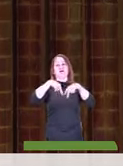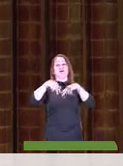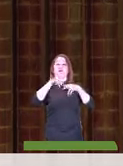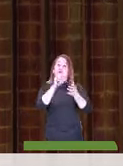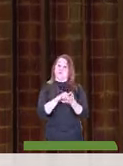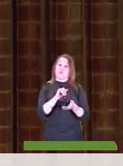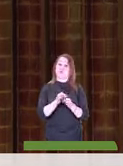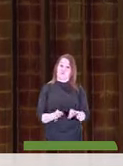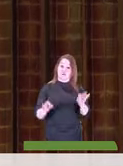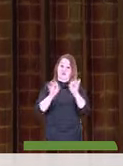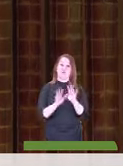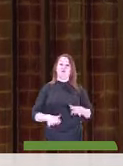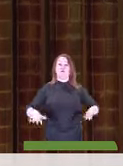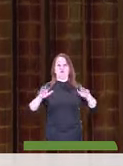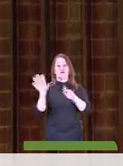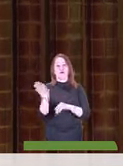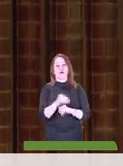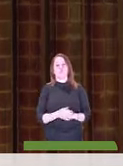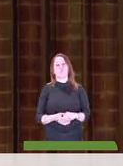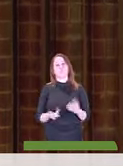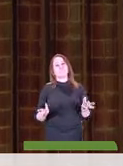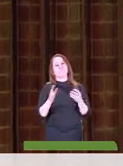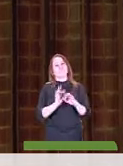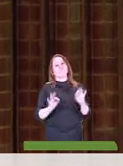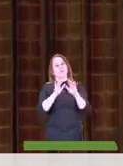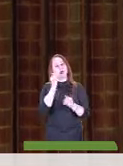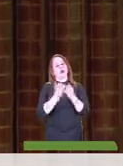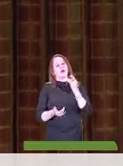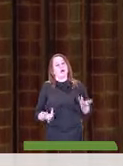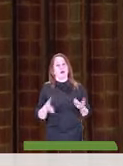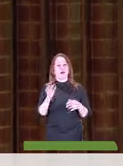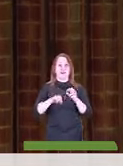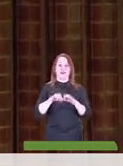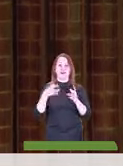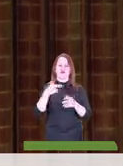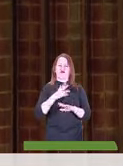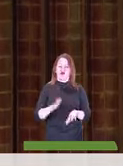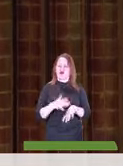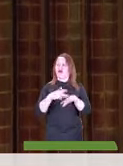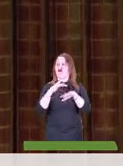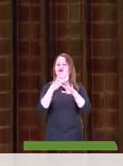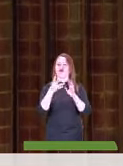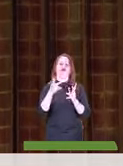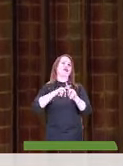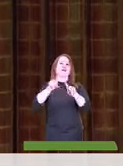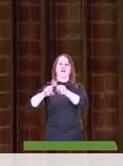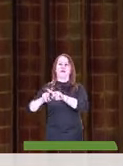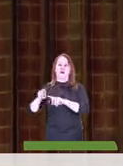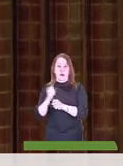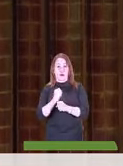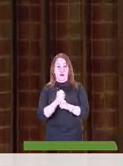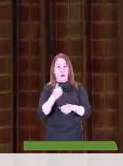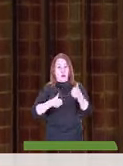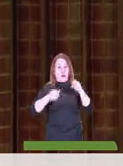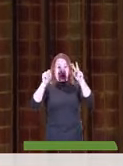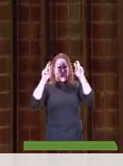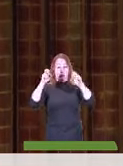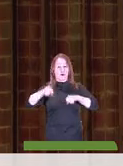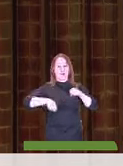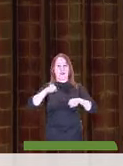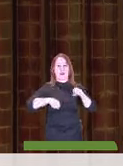respetemos todos estos espacios. Y finalmente, por supuesto, desde la Secretaría seguimos impulsando distintos trabajos con la bicicleta,